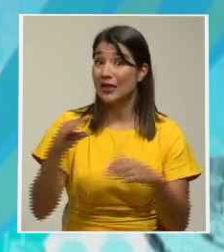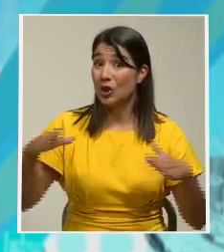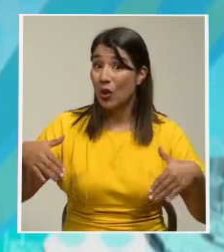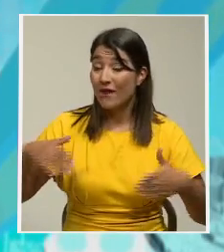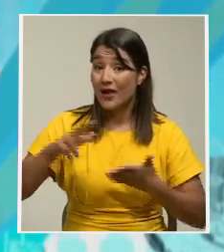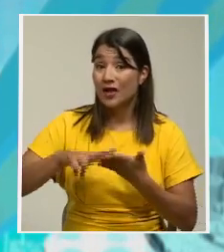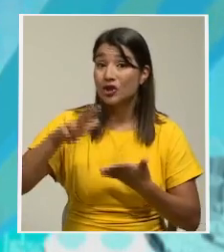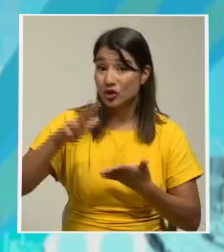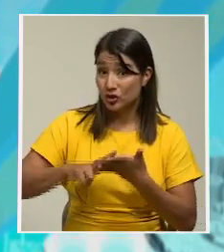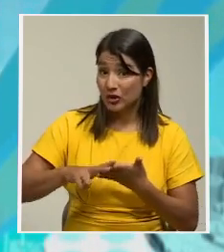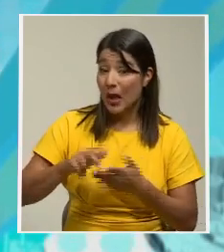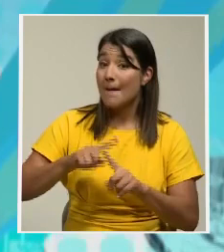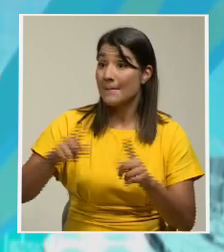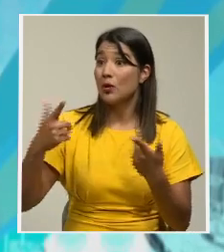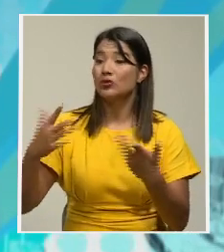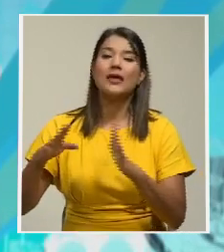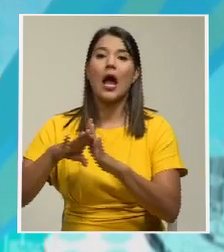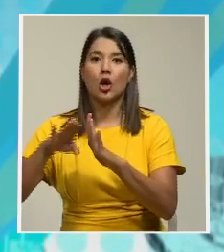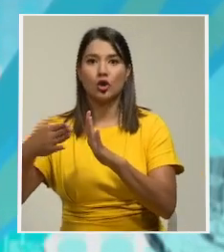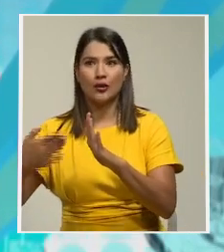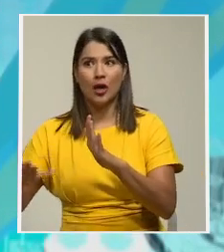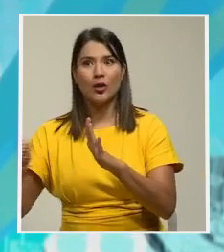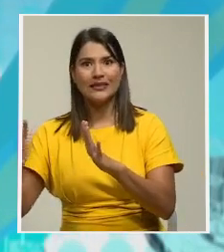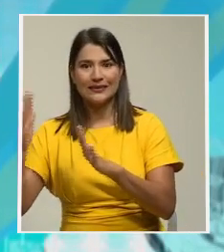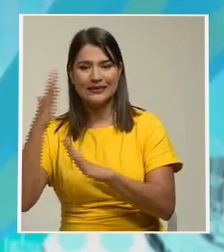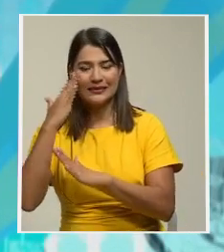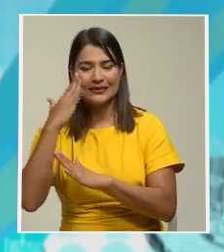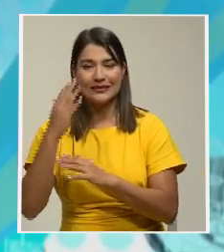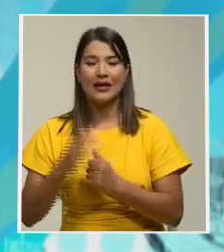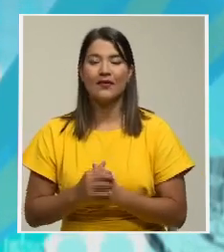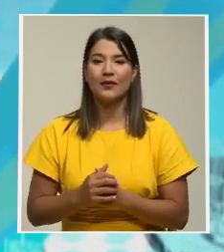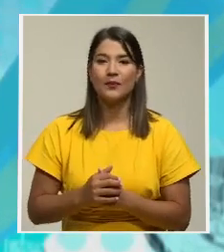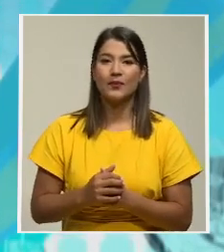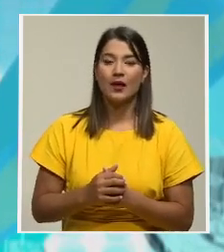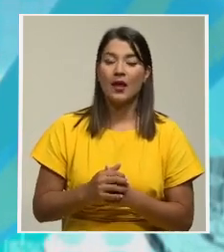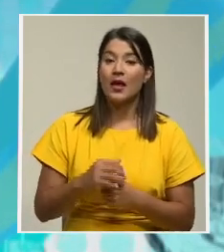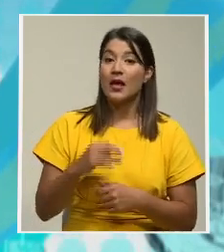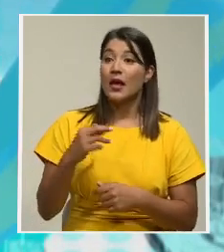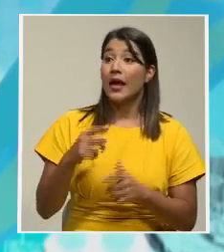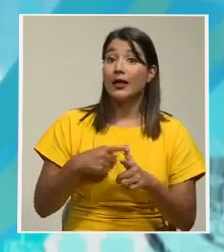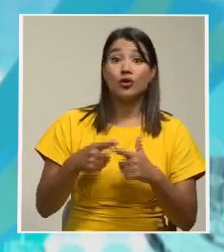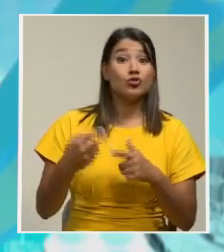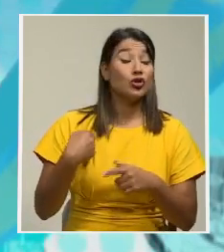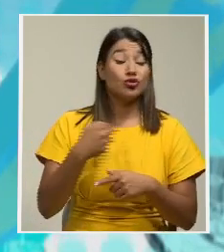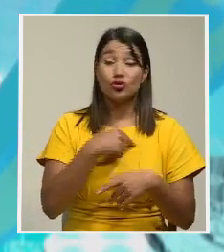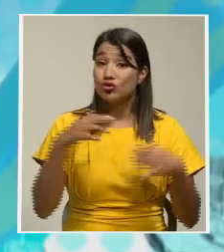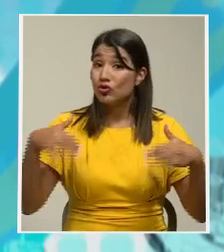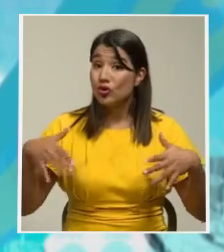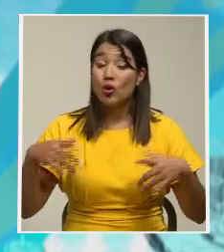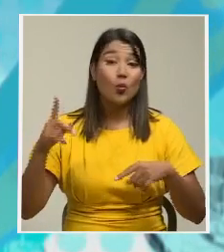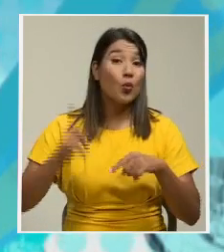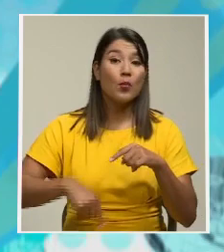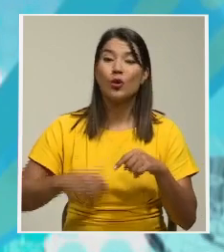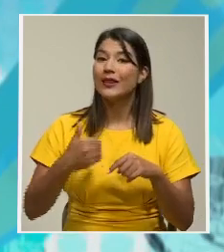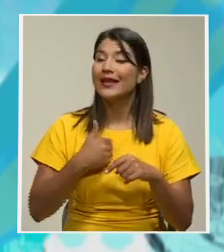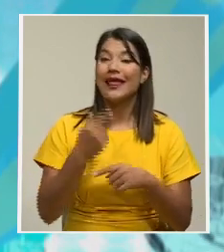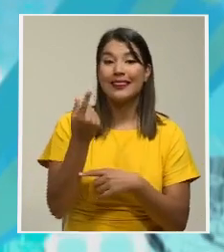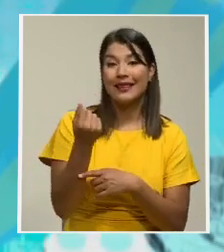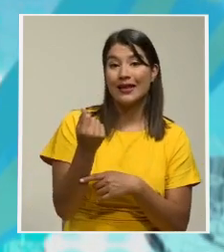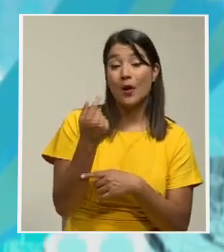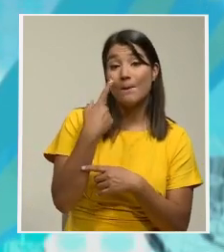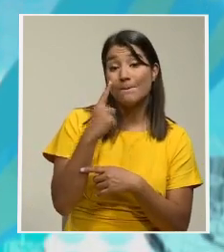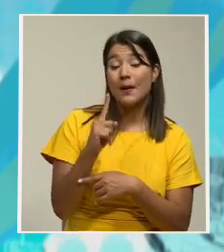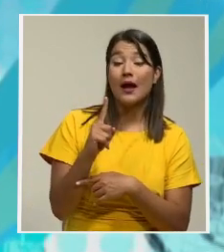ha sido conocido por la Contraloría General de la República, no hemos podido tener presupuesto